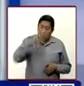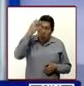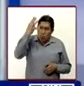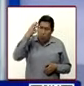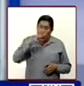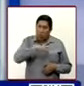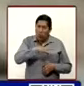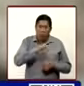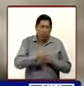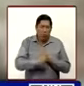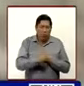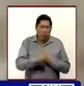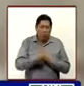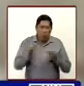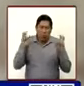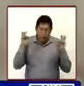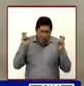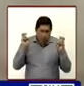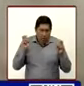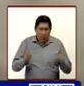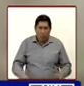departamento.